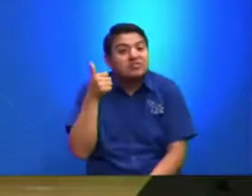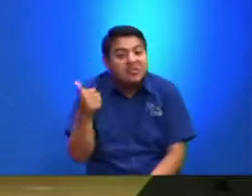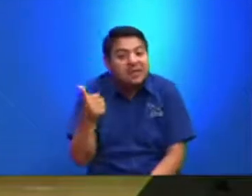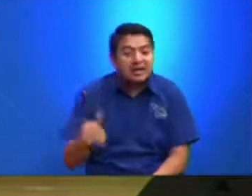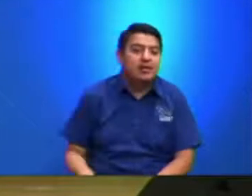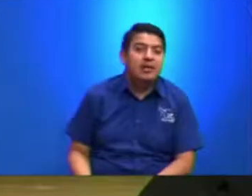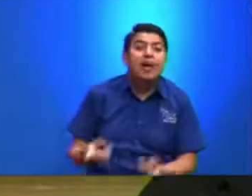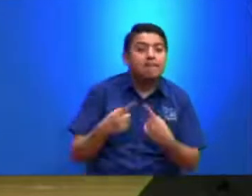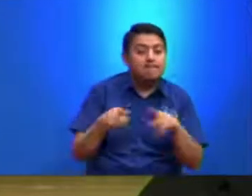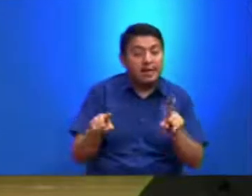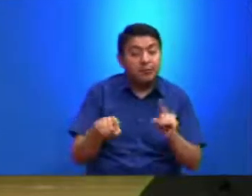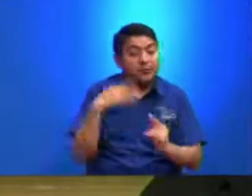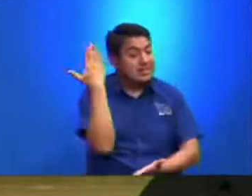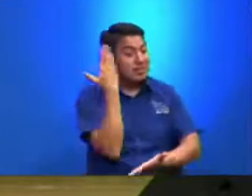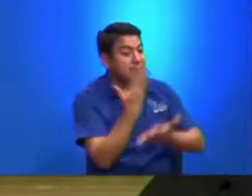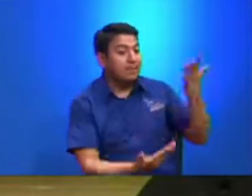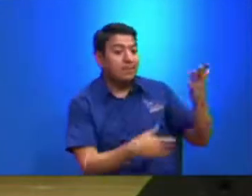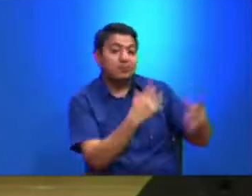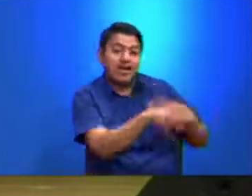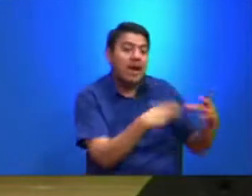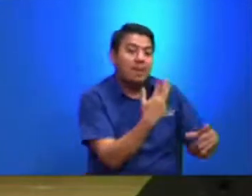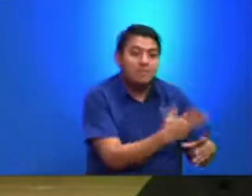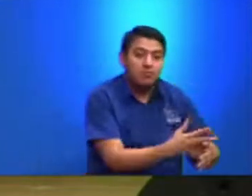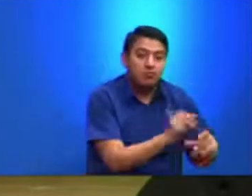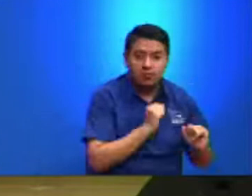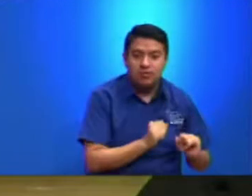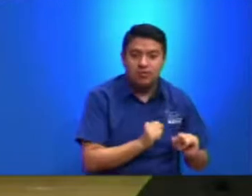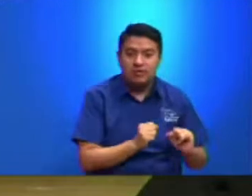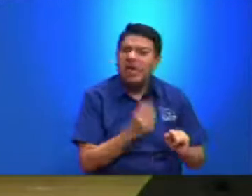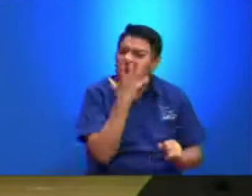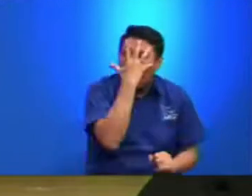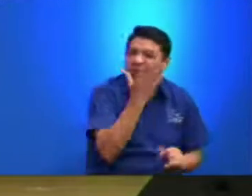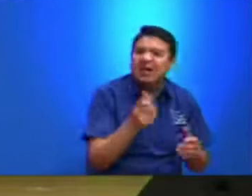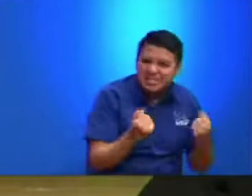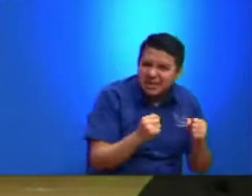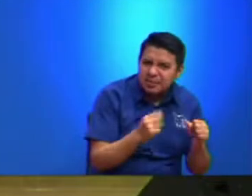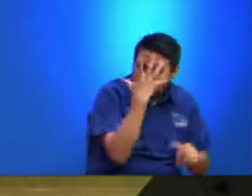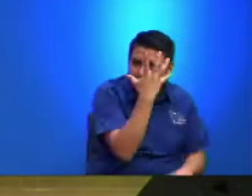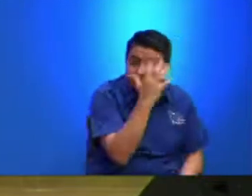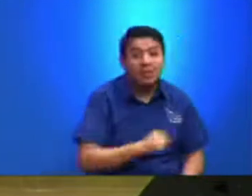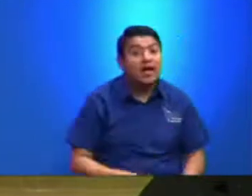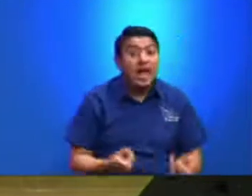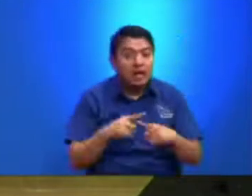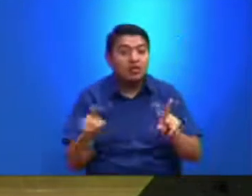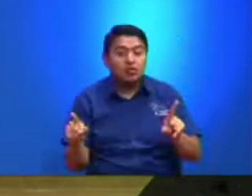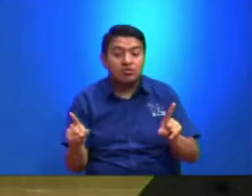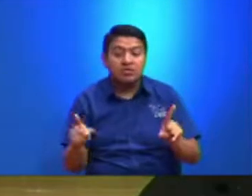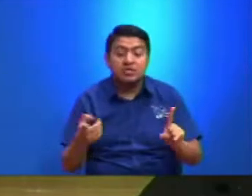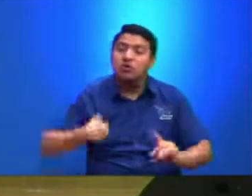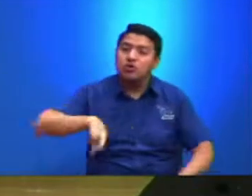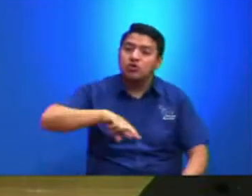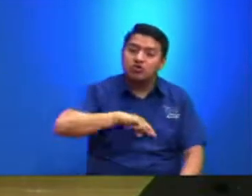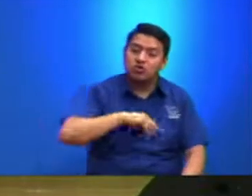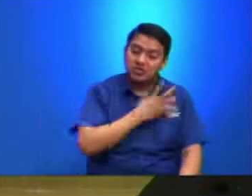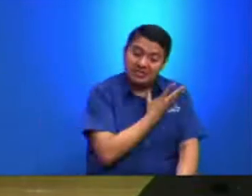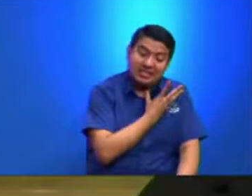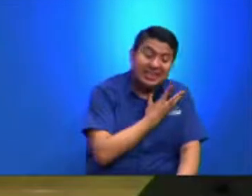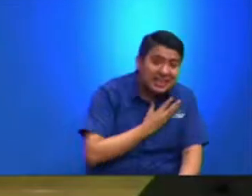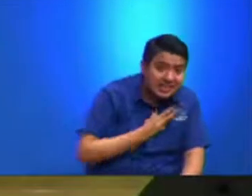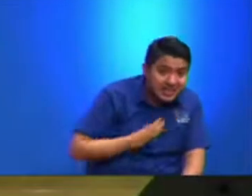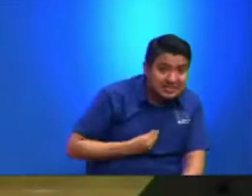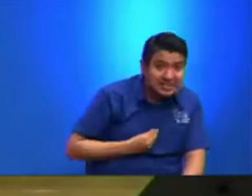cambiando. Ahí se me quitaron un montón de chaquirrias espirituales en el bautismo en agua. Seguí buscando. Me llenó con su Espíritu